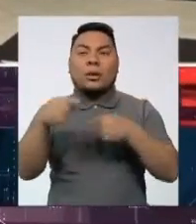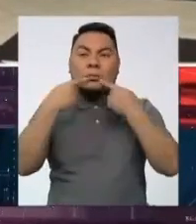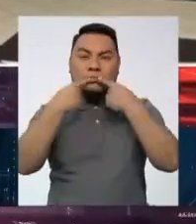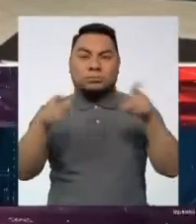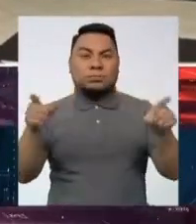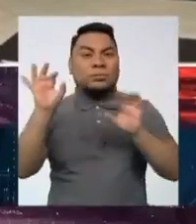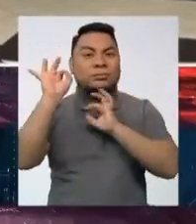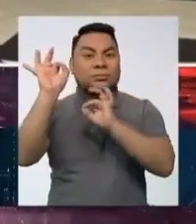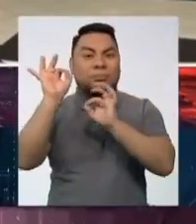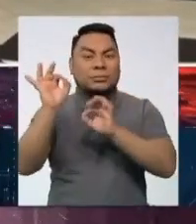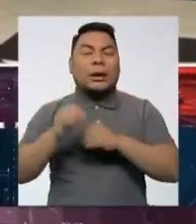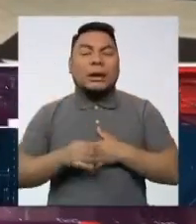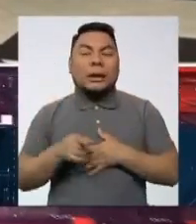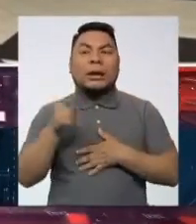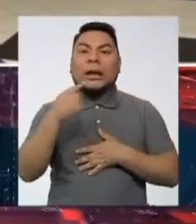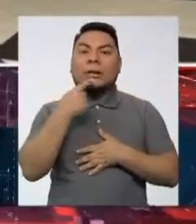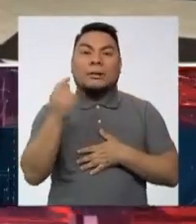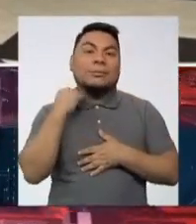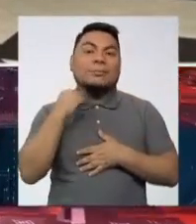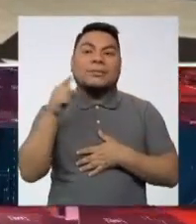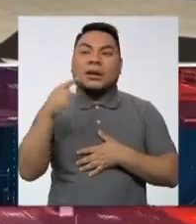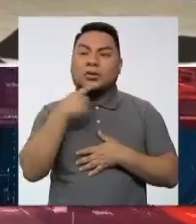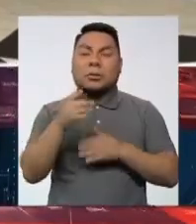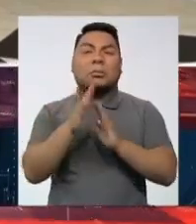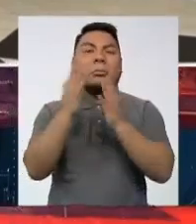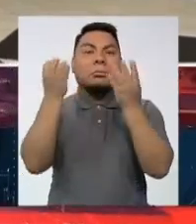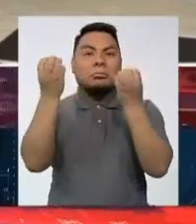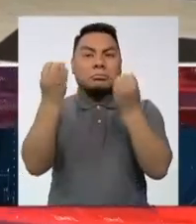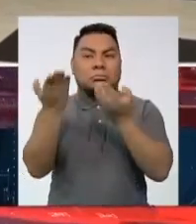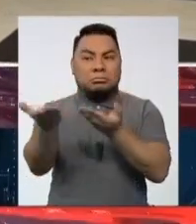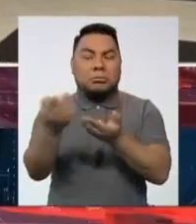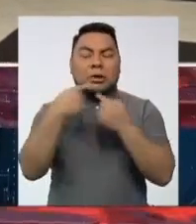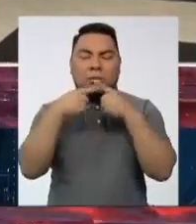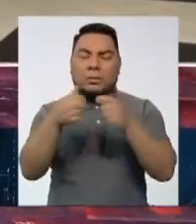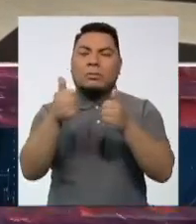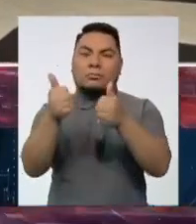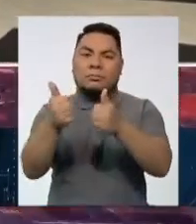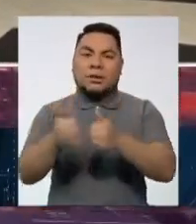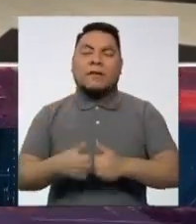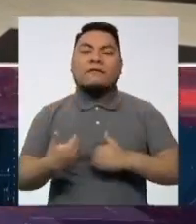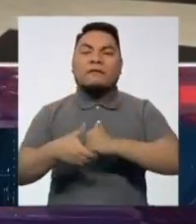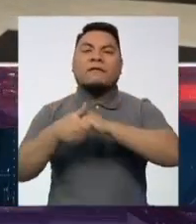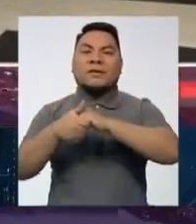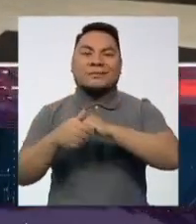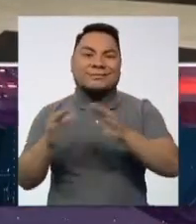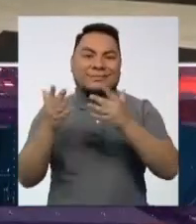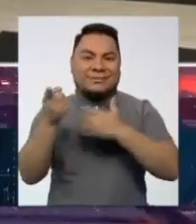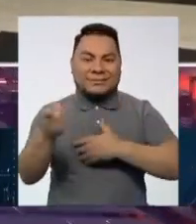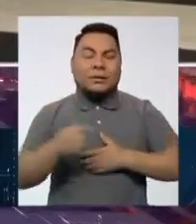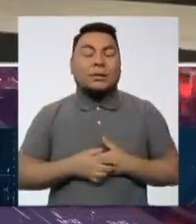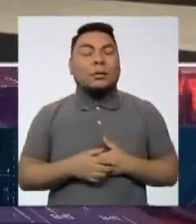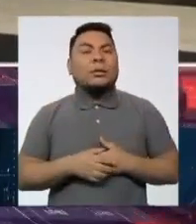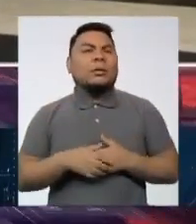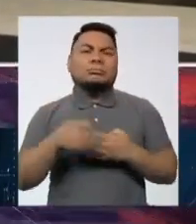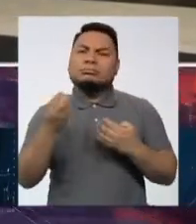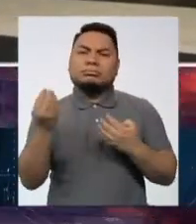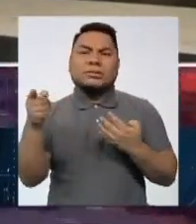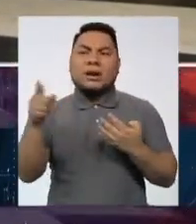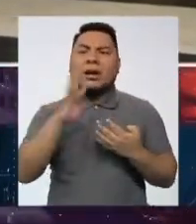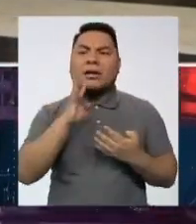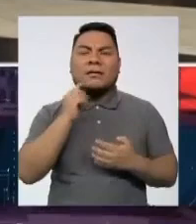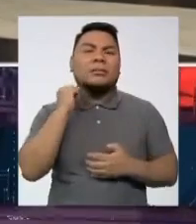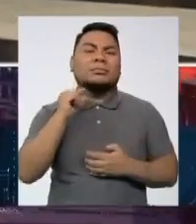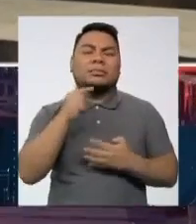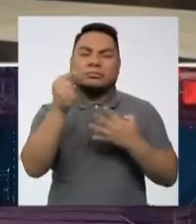reforma constitucional de los actos que ya se conoce en todo el país. Esto en el marco de